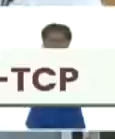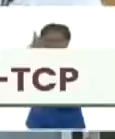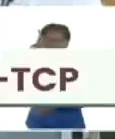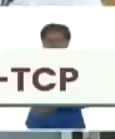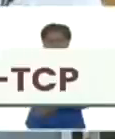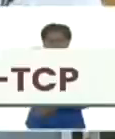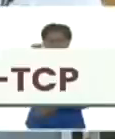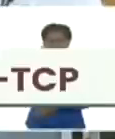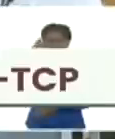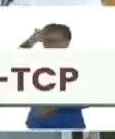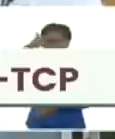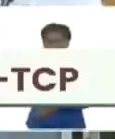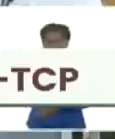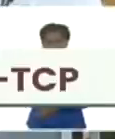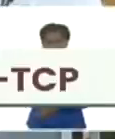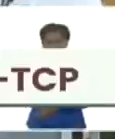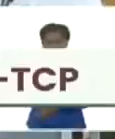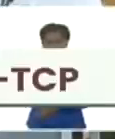con Petrocaribe,